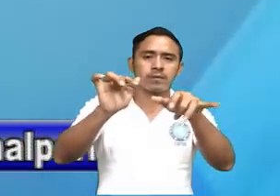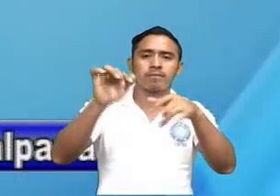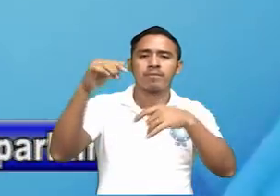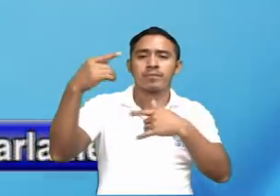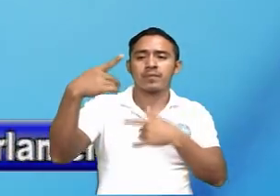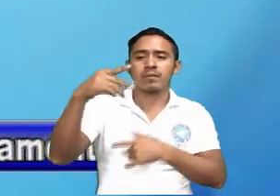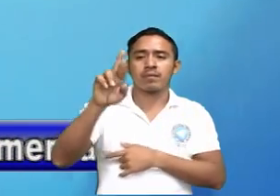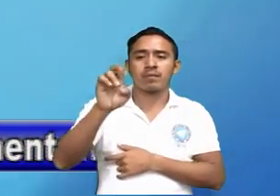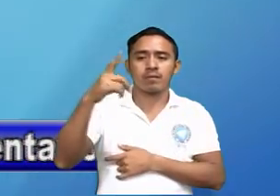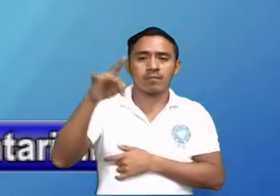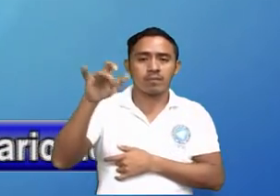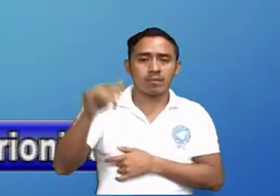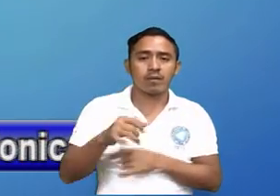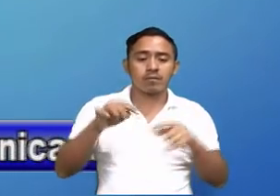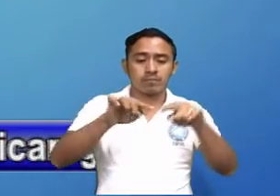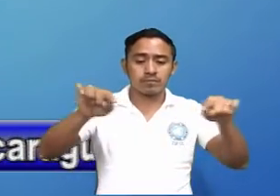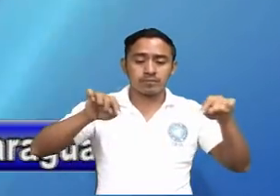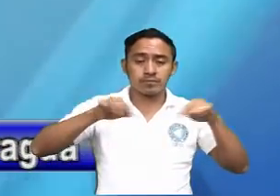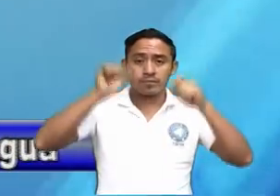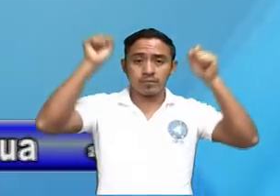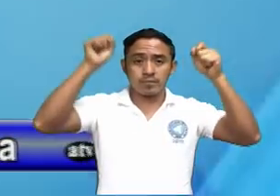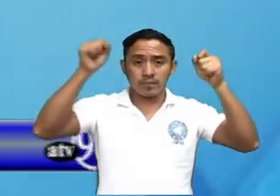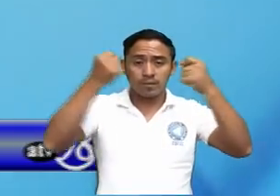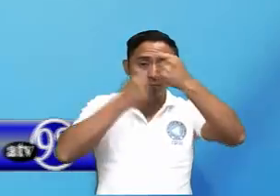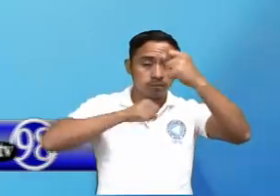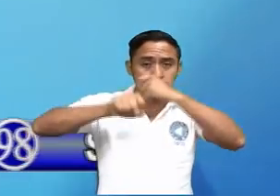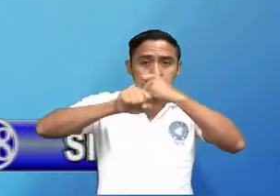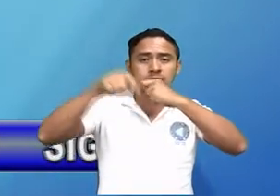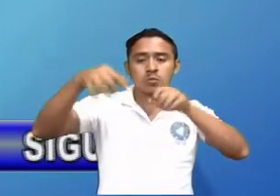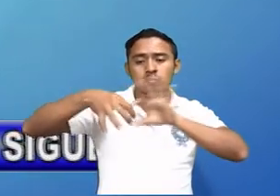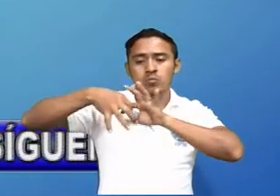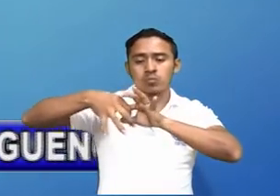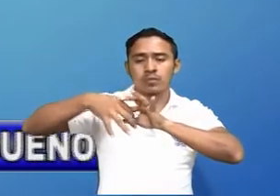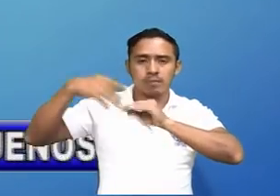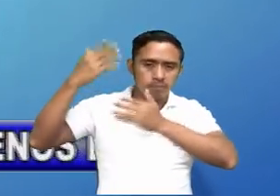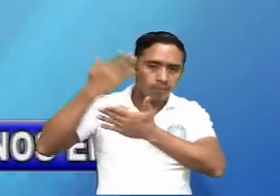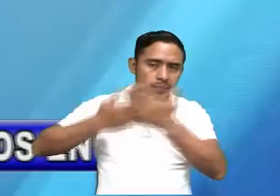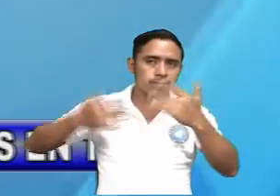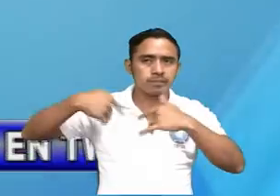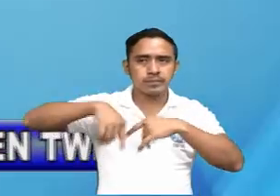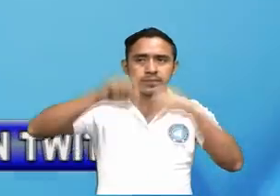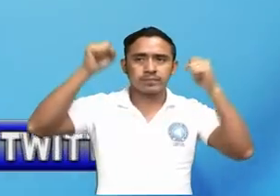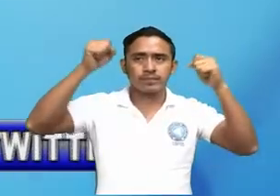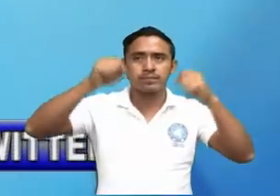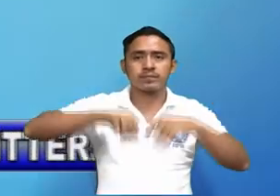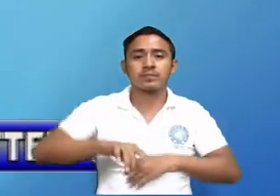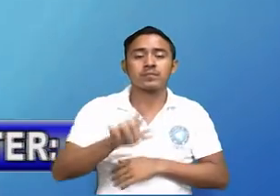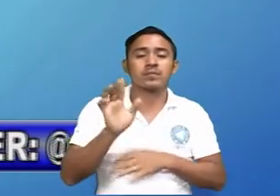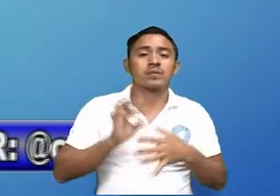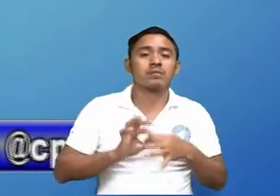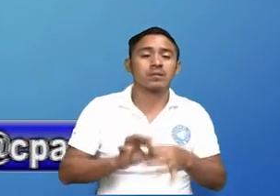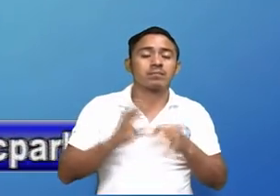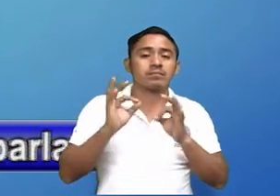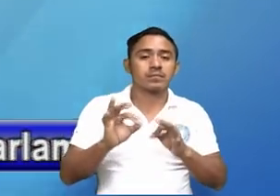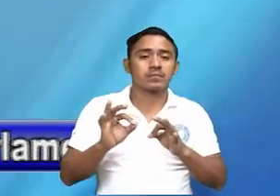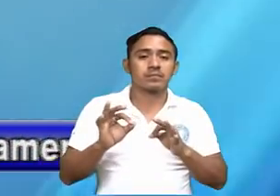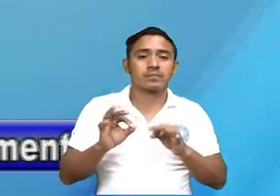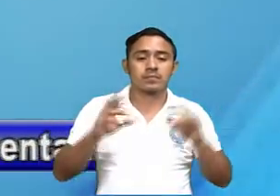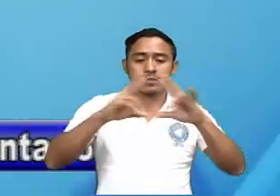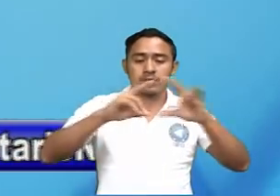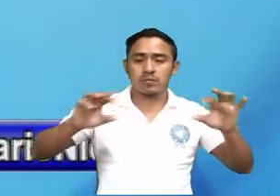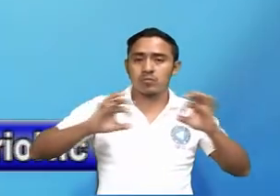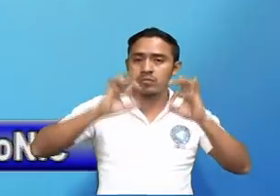Plaza de las Victorias, juntos todos, por más victoria, porque es unida que Nicaragua